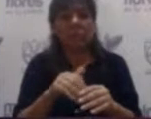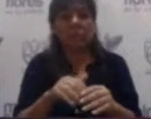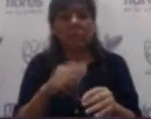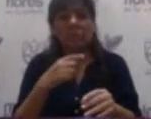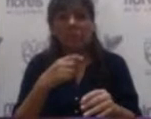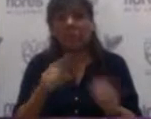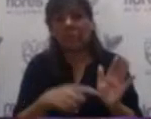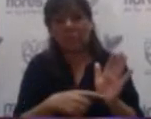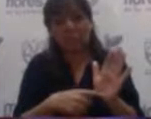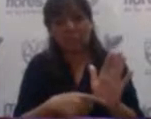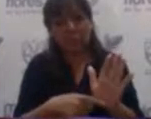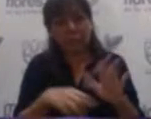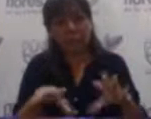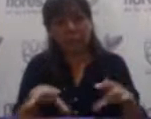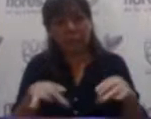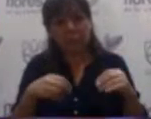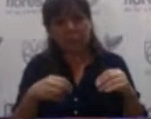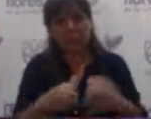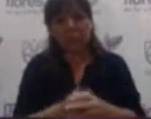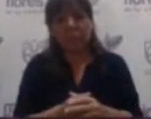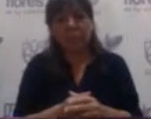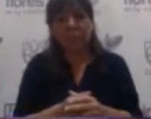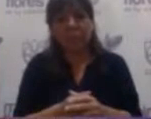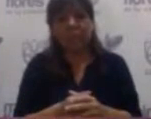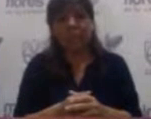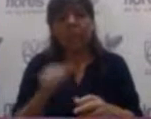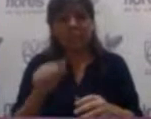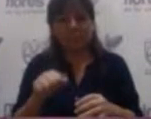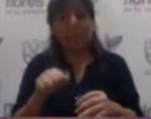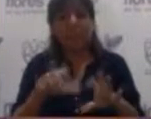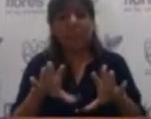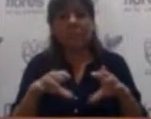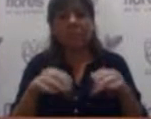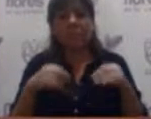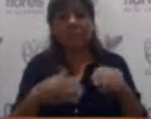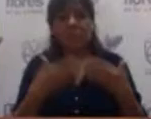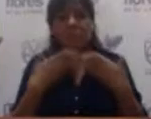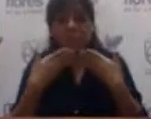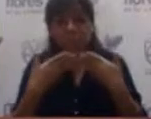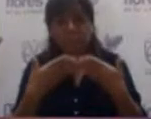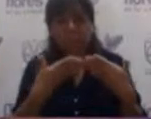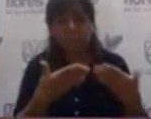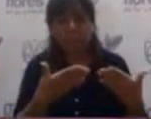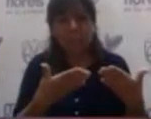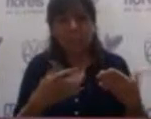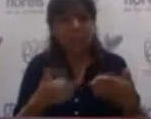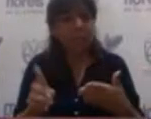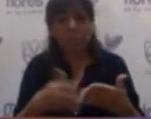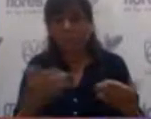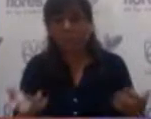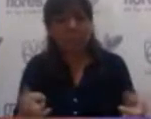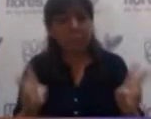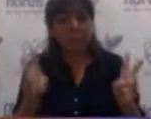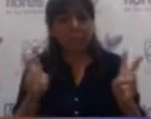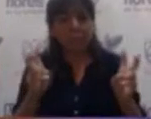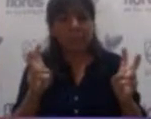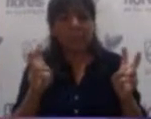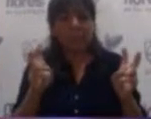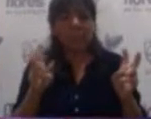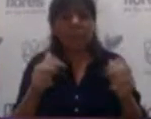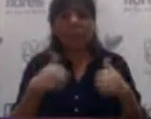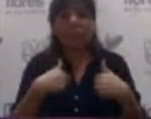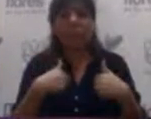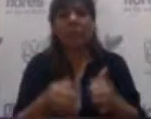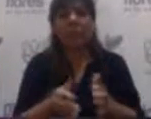síganse expresando en señal de conformidad. Se ha aprobado por unanimidad. Muchas gracias. No habiendo más temas que tratar, voy a pedir a los miembros del